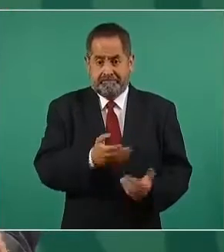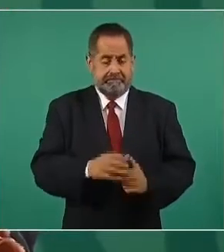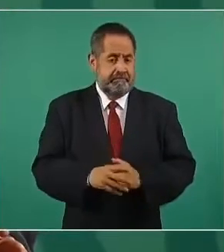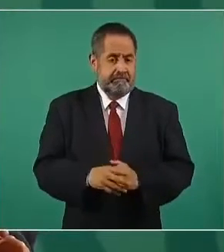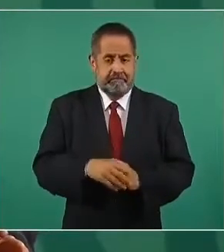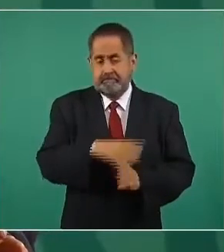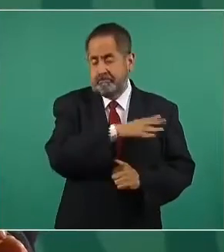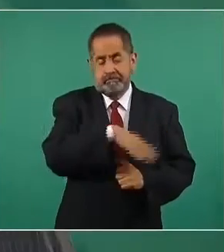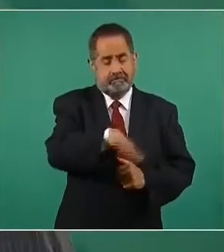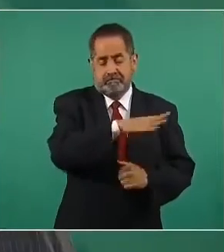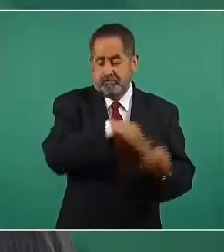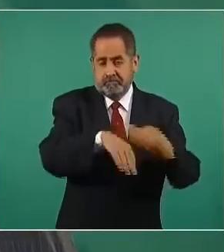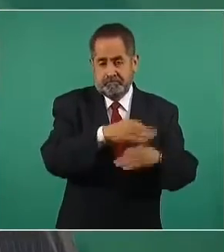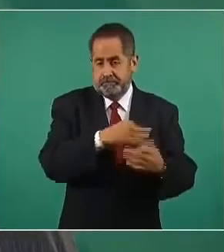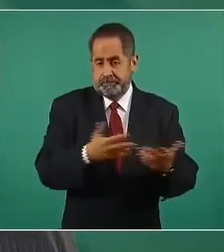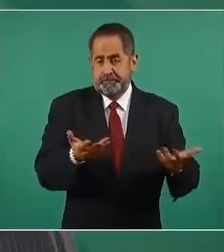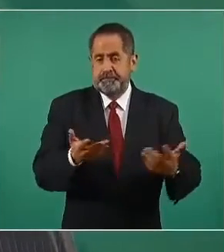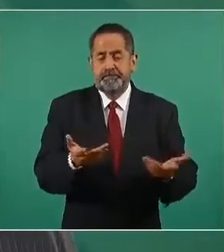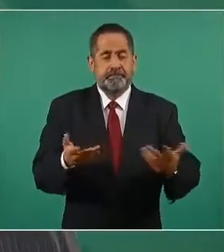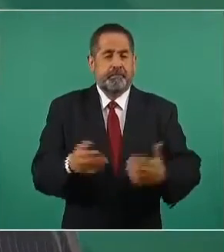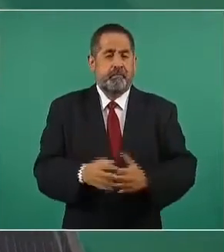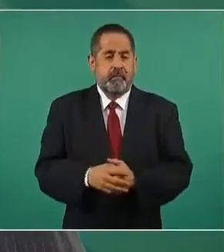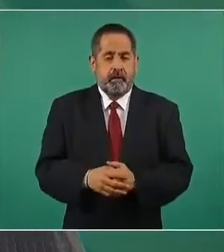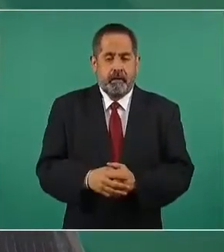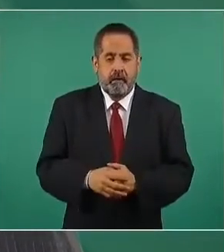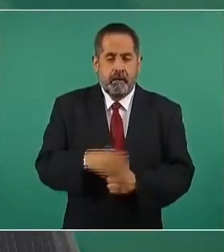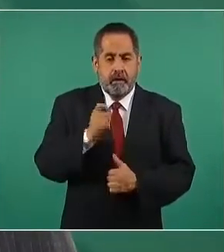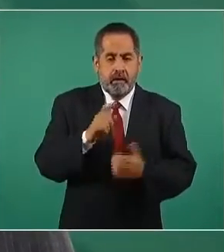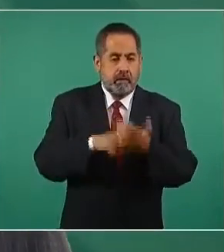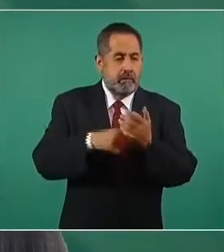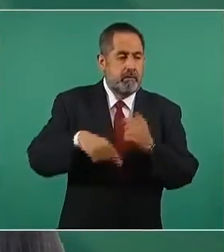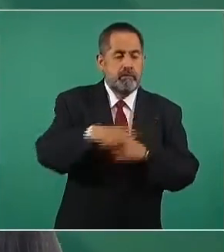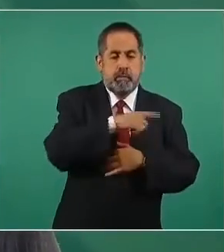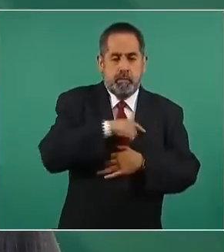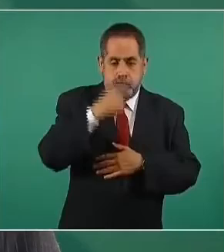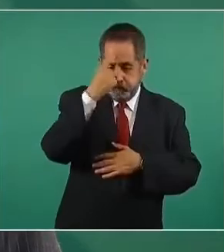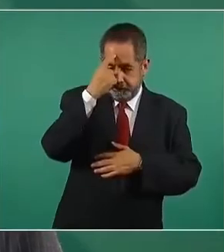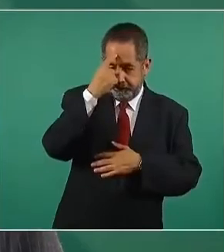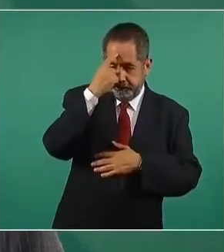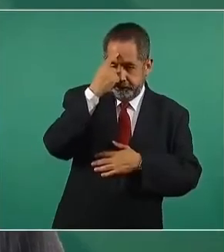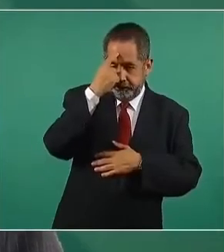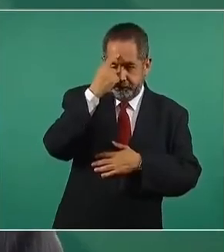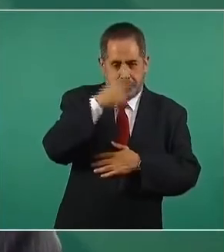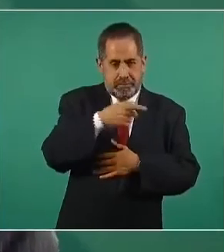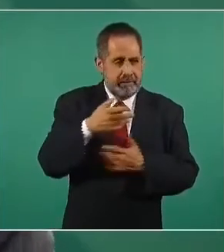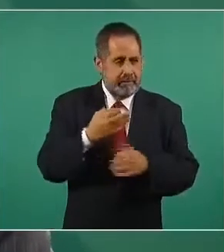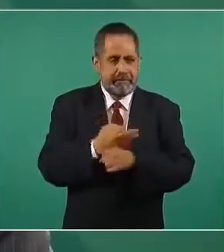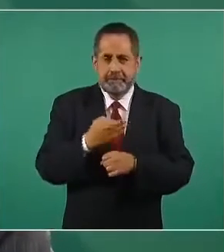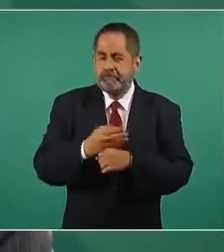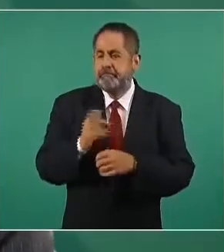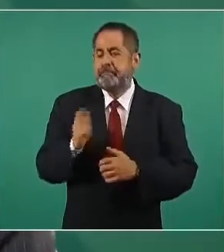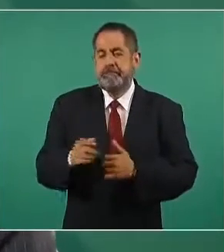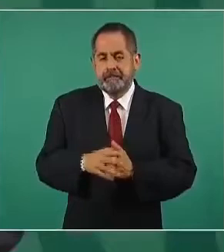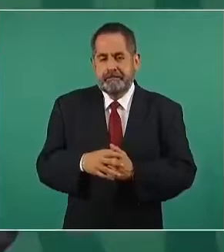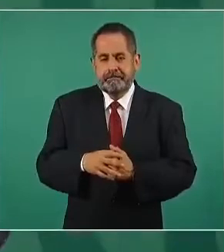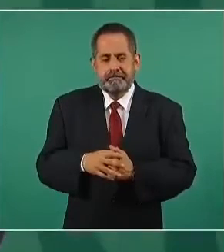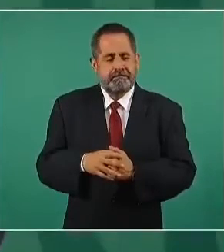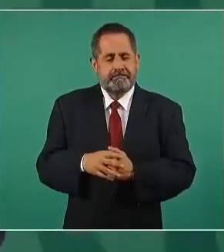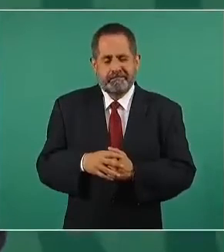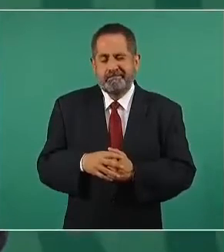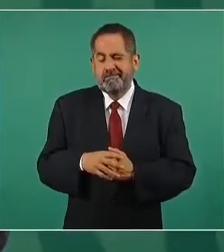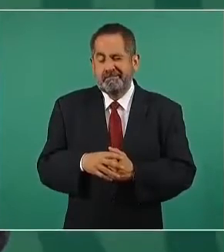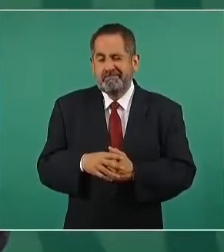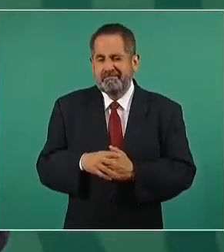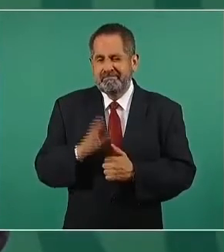en todos los medios. Estamos viviendo en uno de los peores